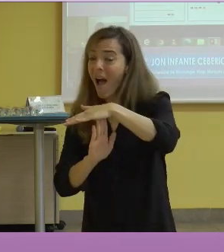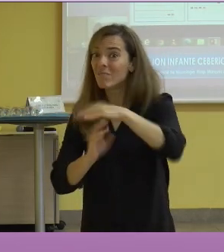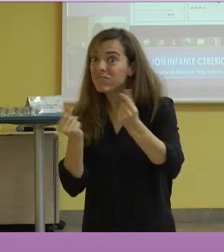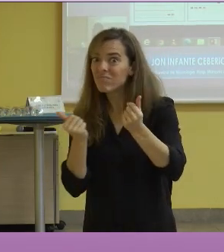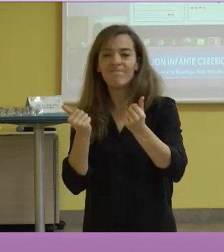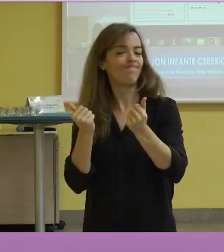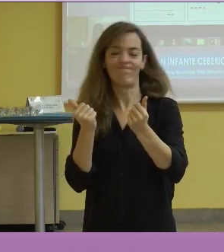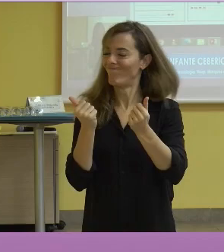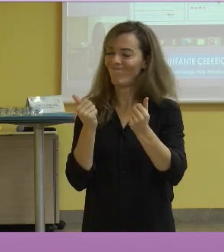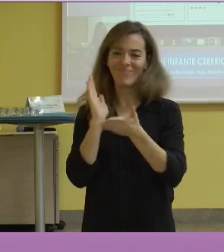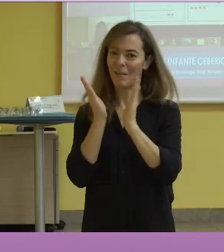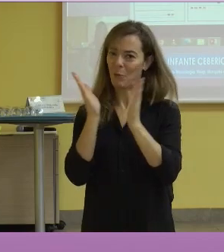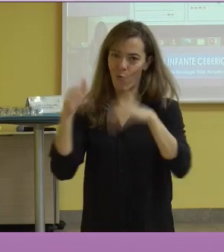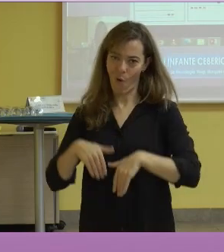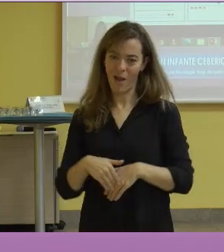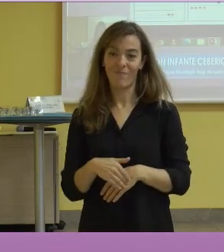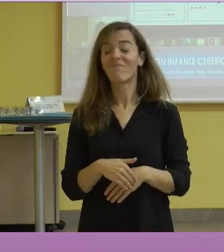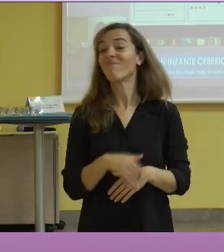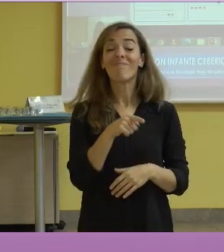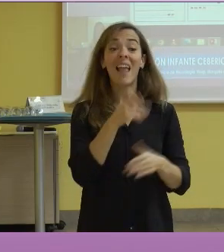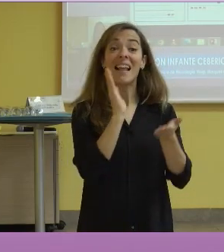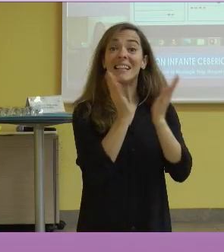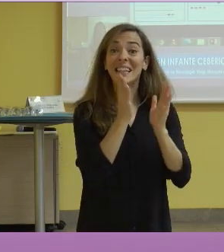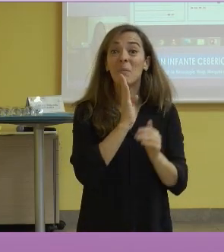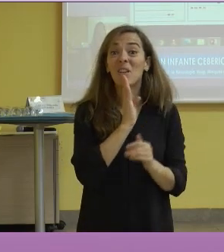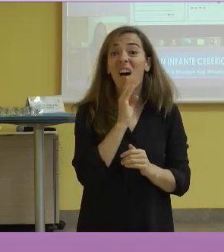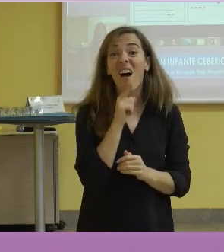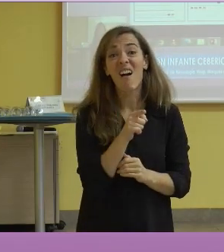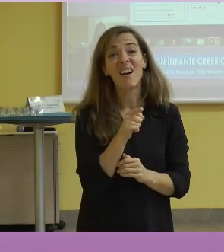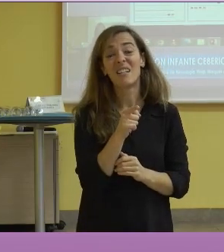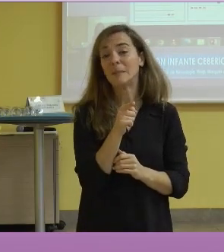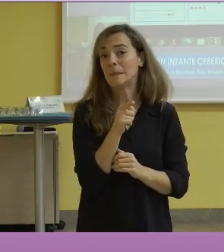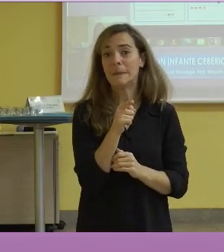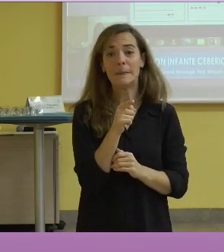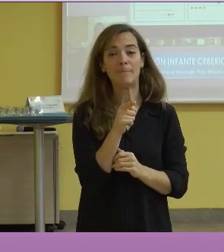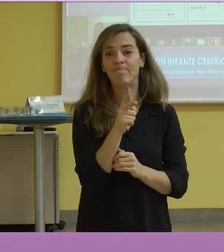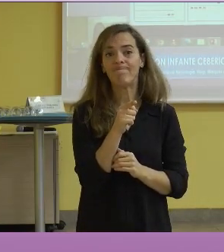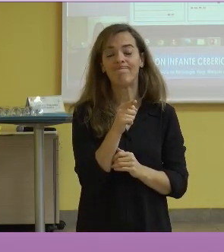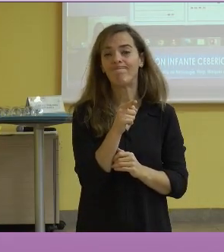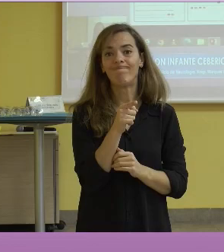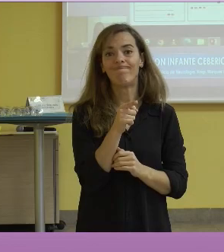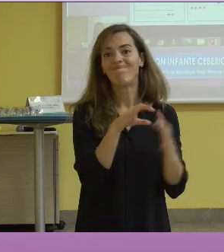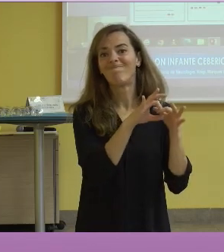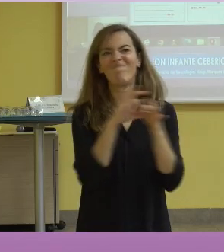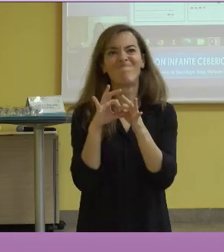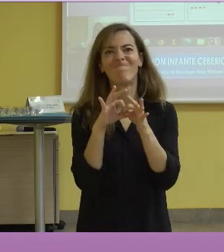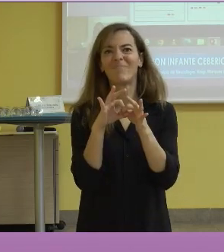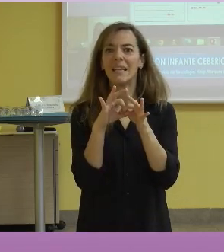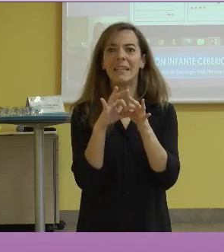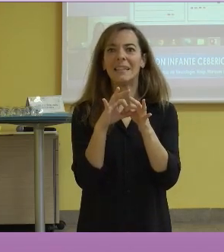contamos. Bueno, pues el tratamiento de estos pacientes descansa muchísimo en todo lo que tiene que ver con